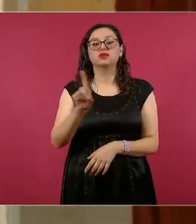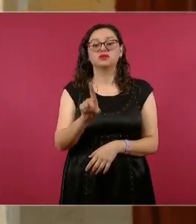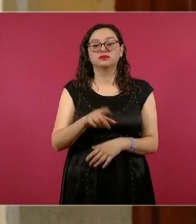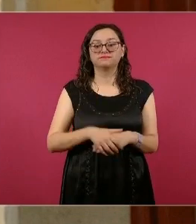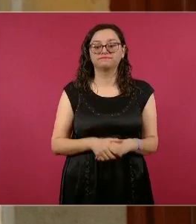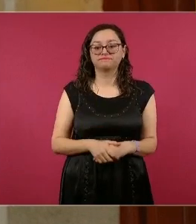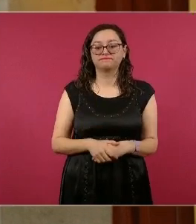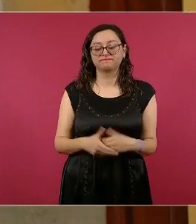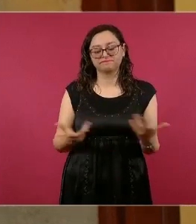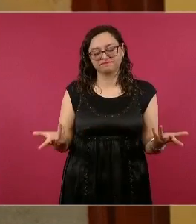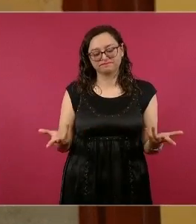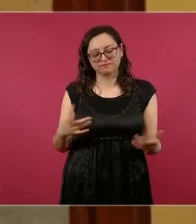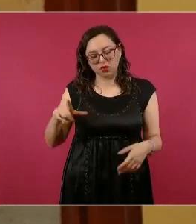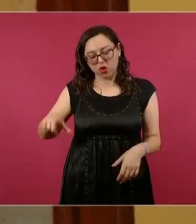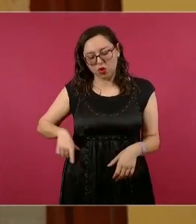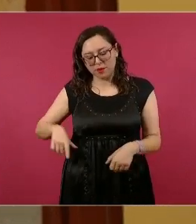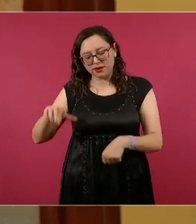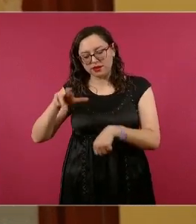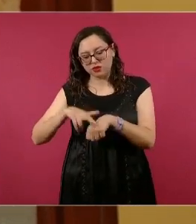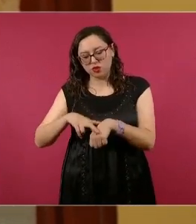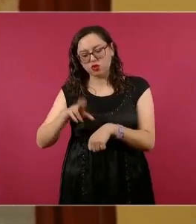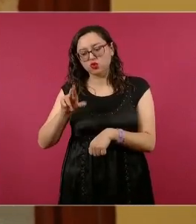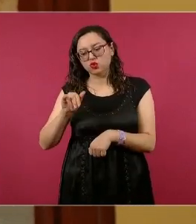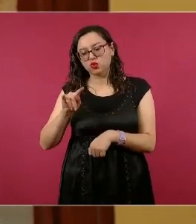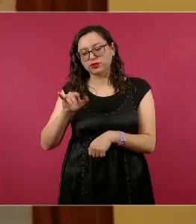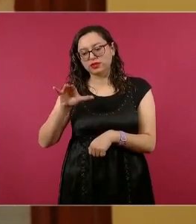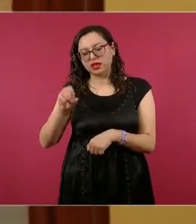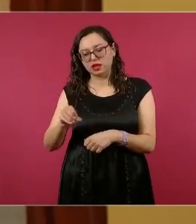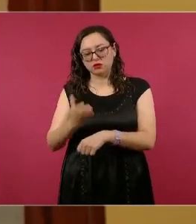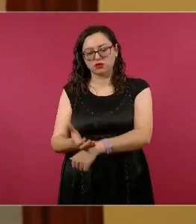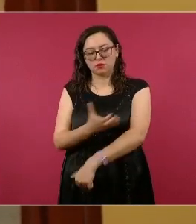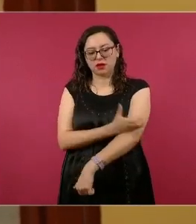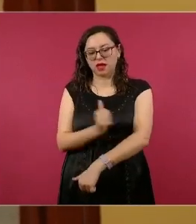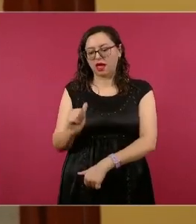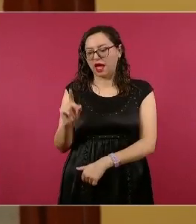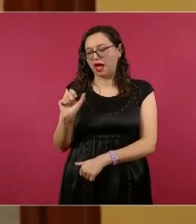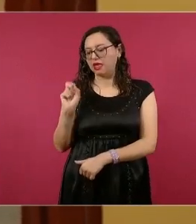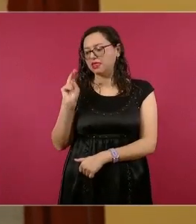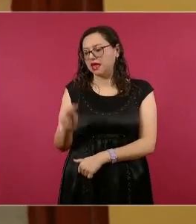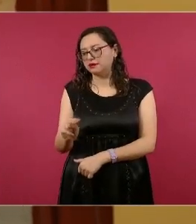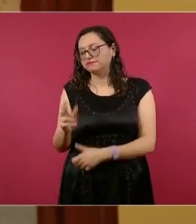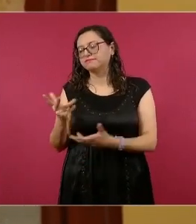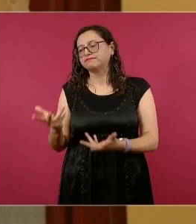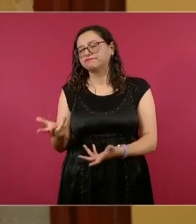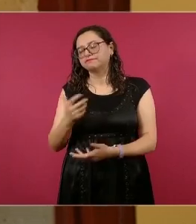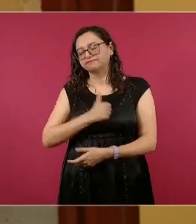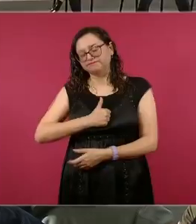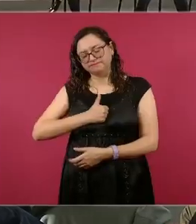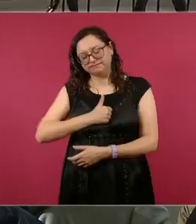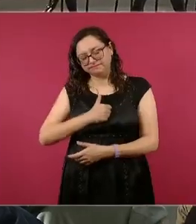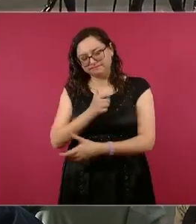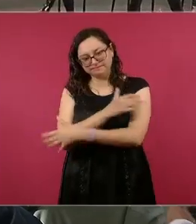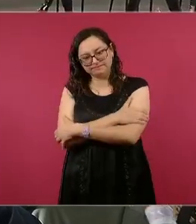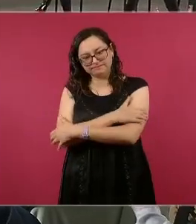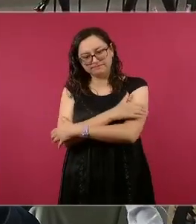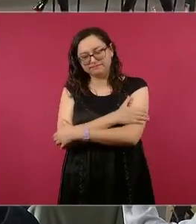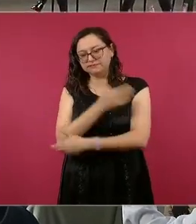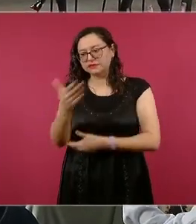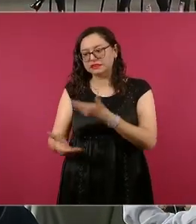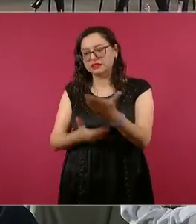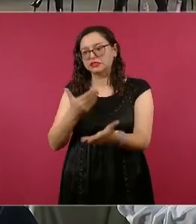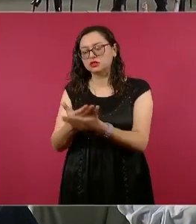las condolencias al señor gobernador Rutilio Escandón y a nuestro compañero Adán Augusto por la pérdida de nuestra querida amiga Rosalinda. Gracias.